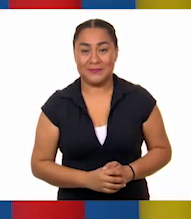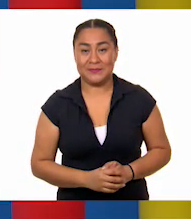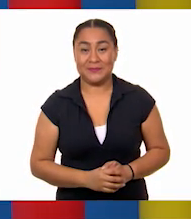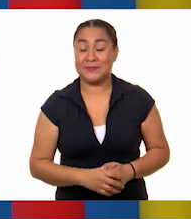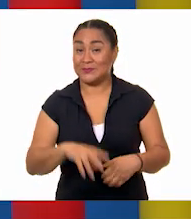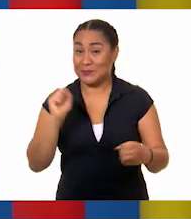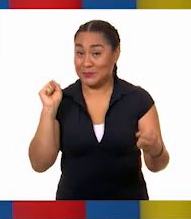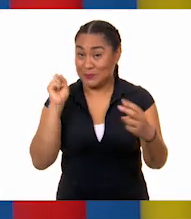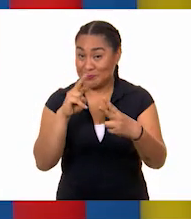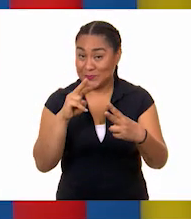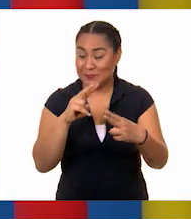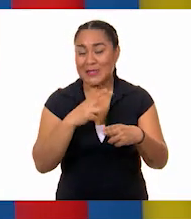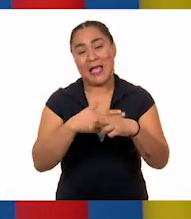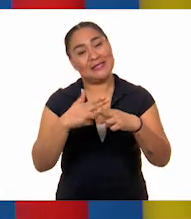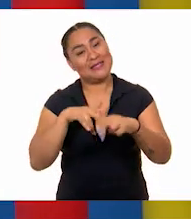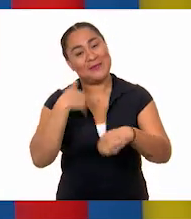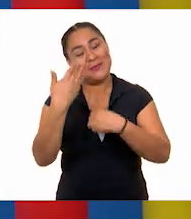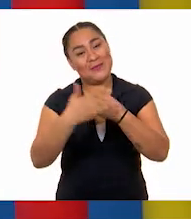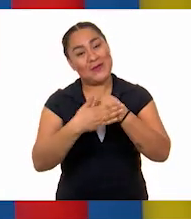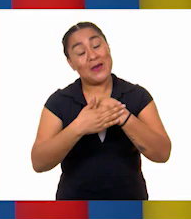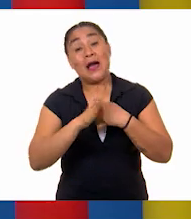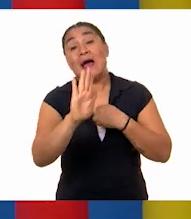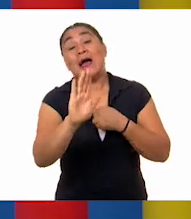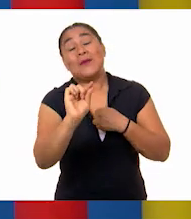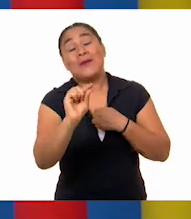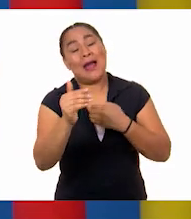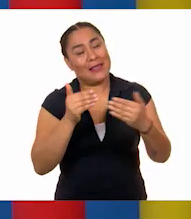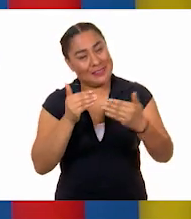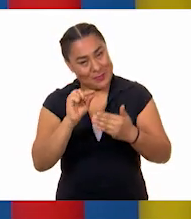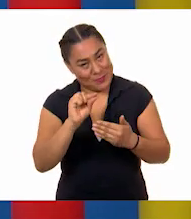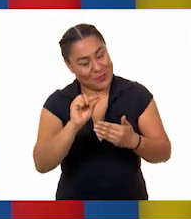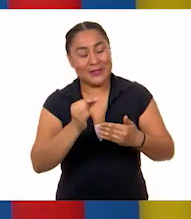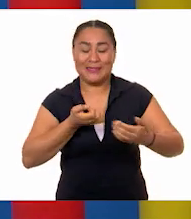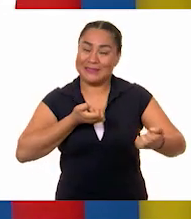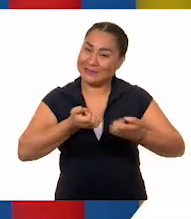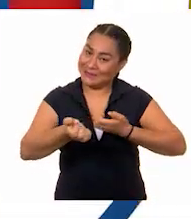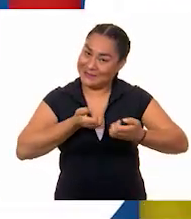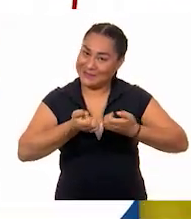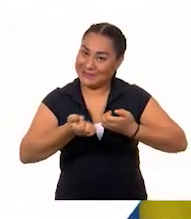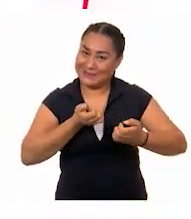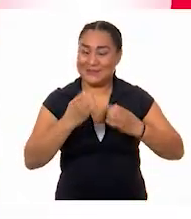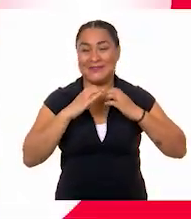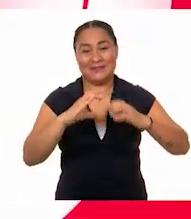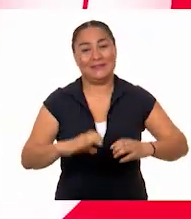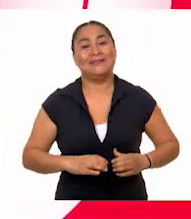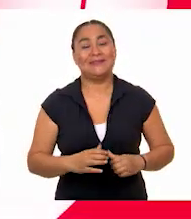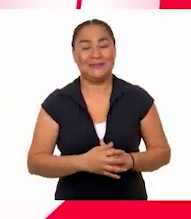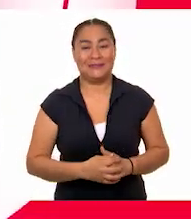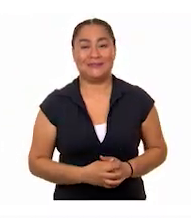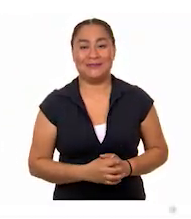Nos vemos hasta la próxima, pero antes, a movernos un poco.